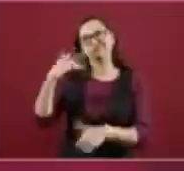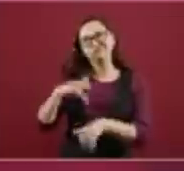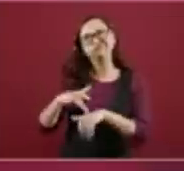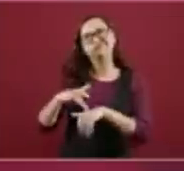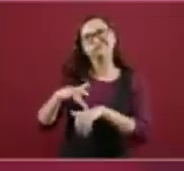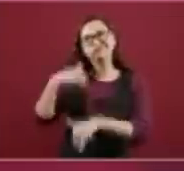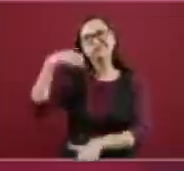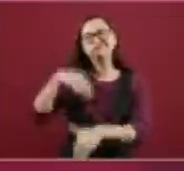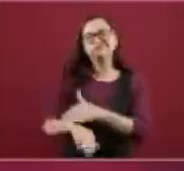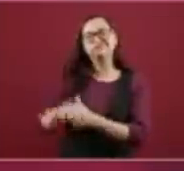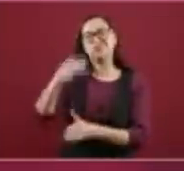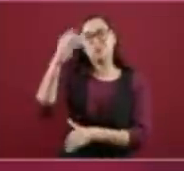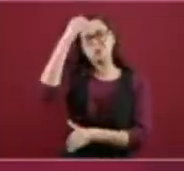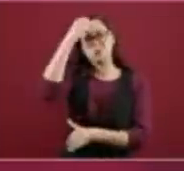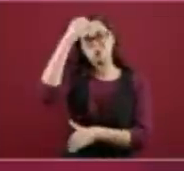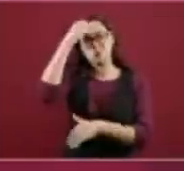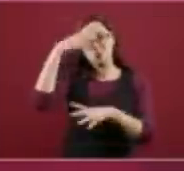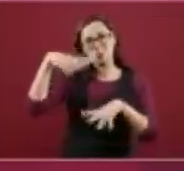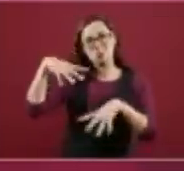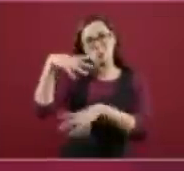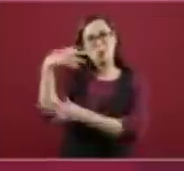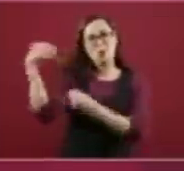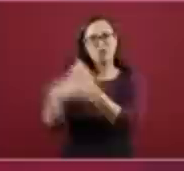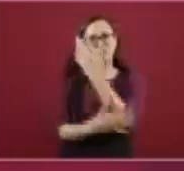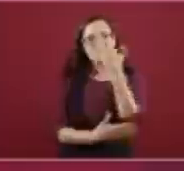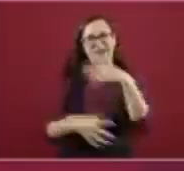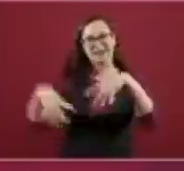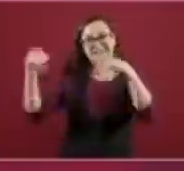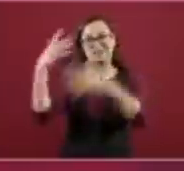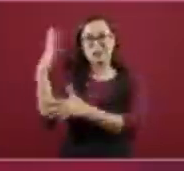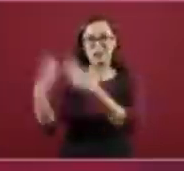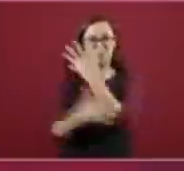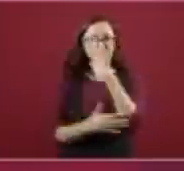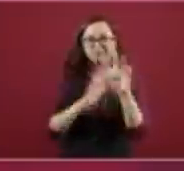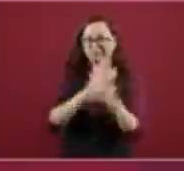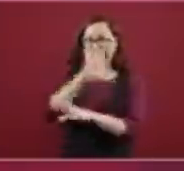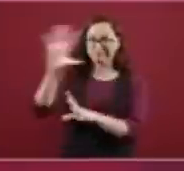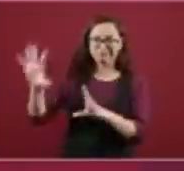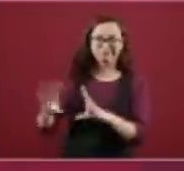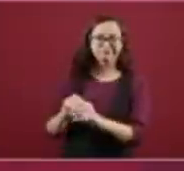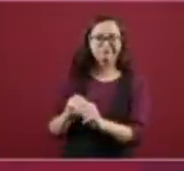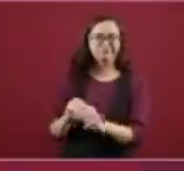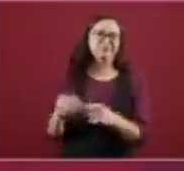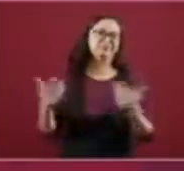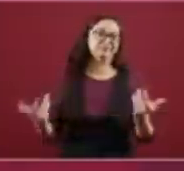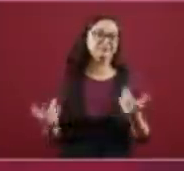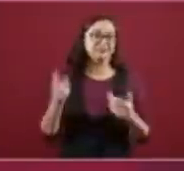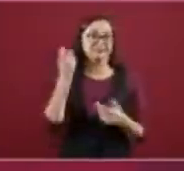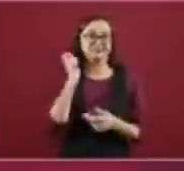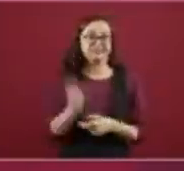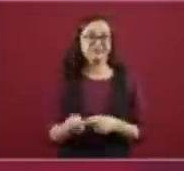ellos el bosque. Entonces, es de todos